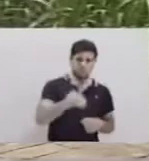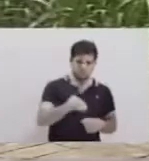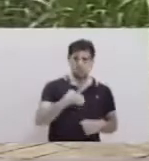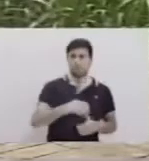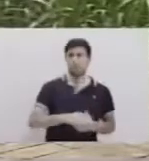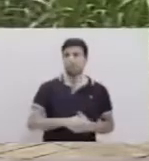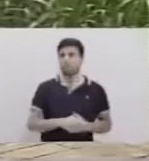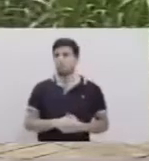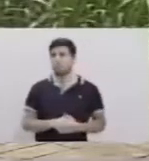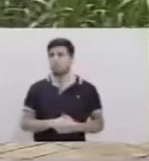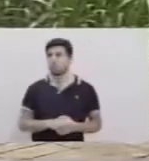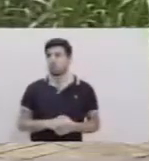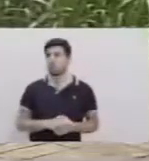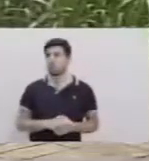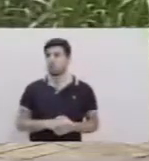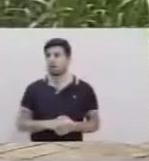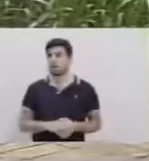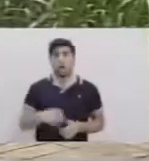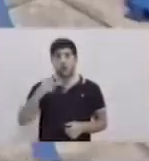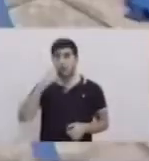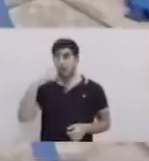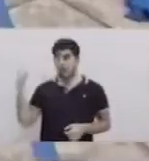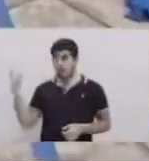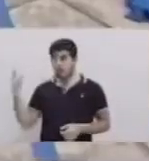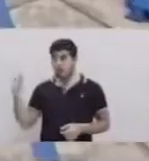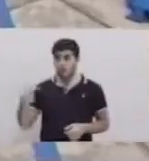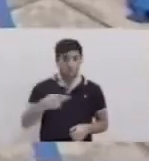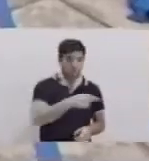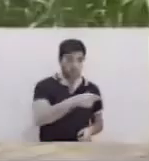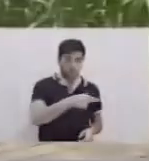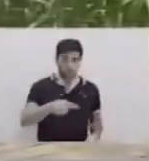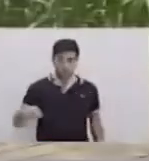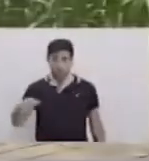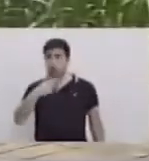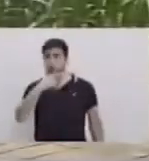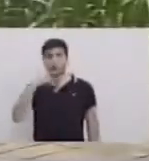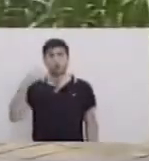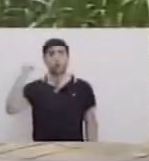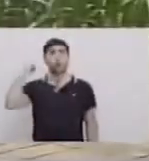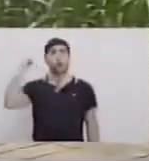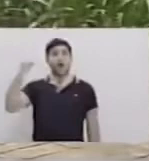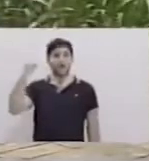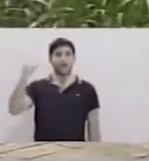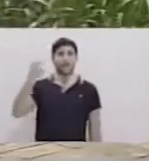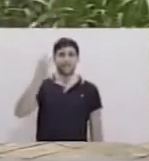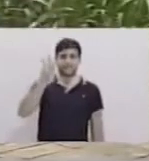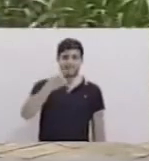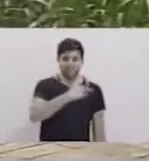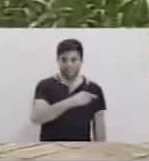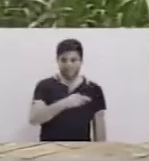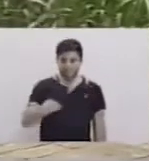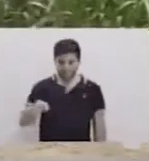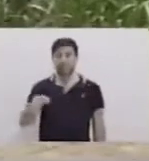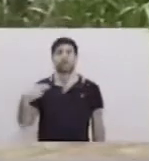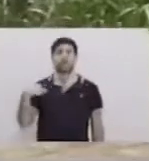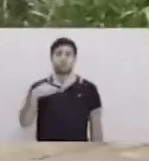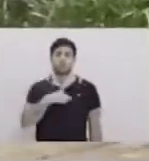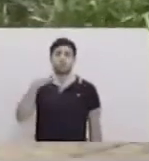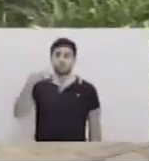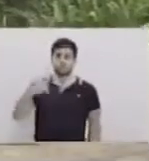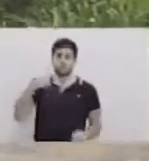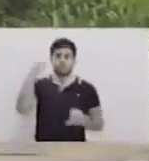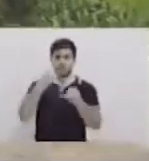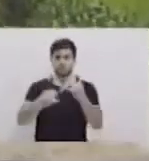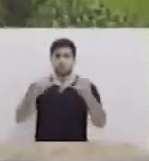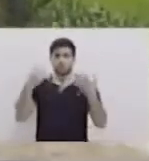Vamos a ver. ¡Ya! Lo coloco aquí y ya gané con mis tres líneas. Y con eso hemos concluido